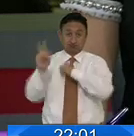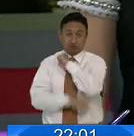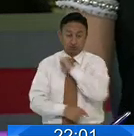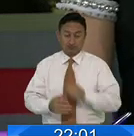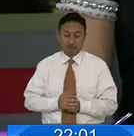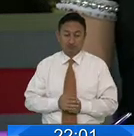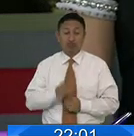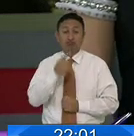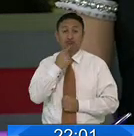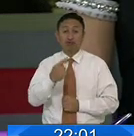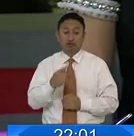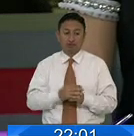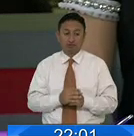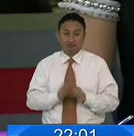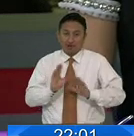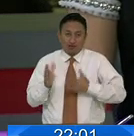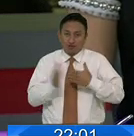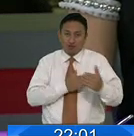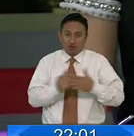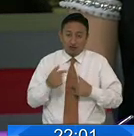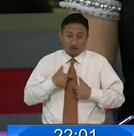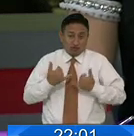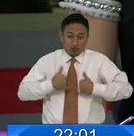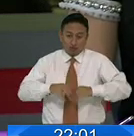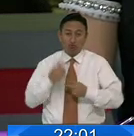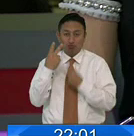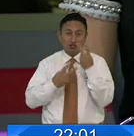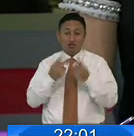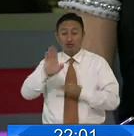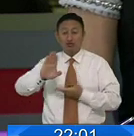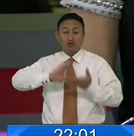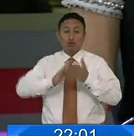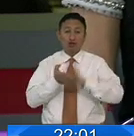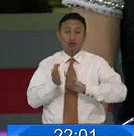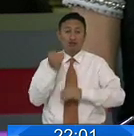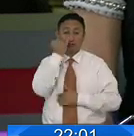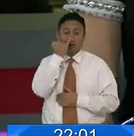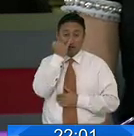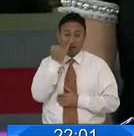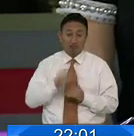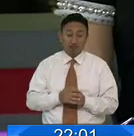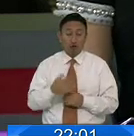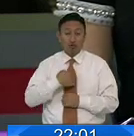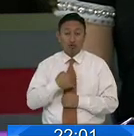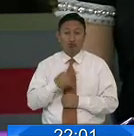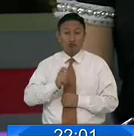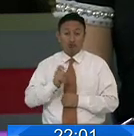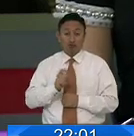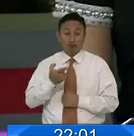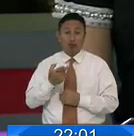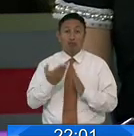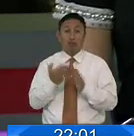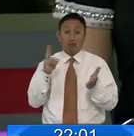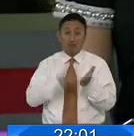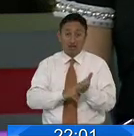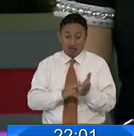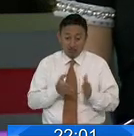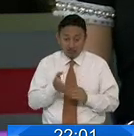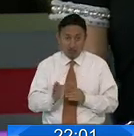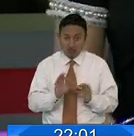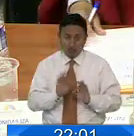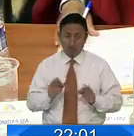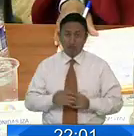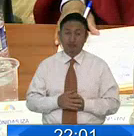que a pesar de eso continuará visitando las comunidades indígenas porque no necesita visa para hacerlo